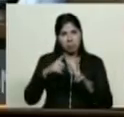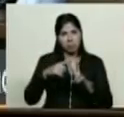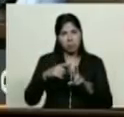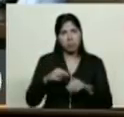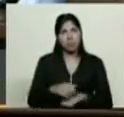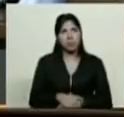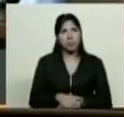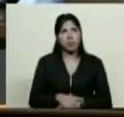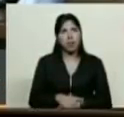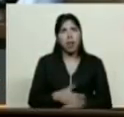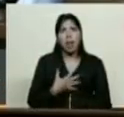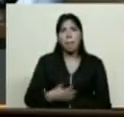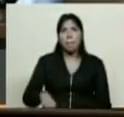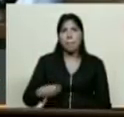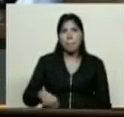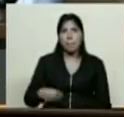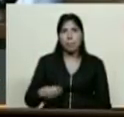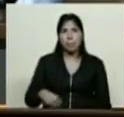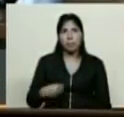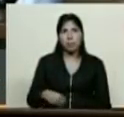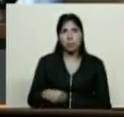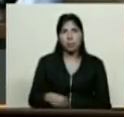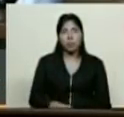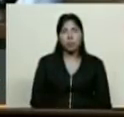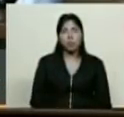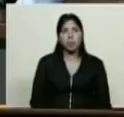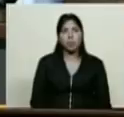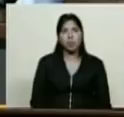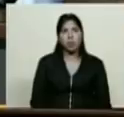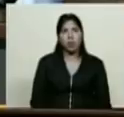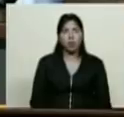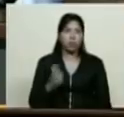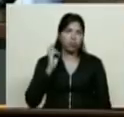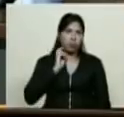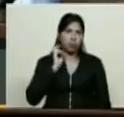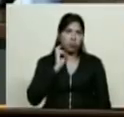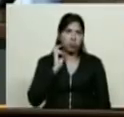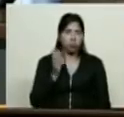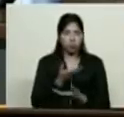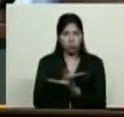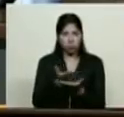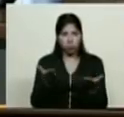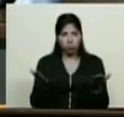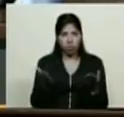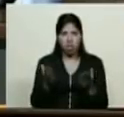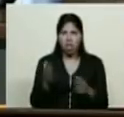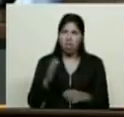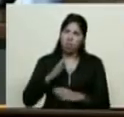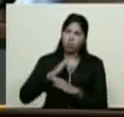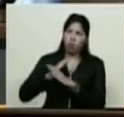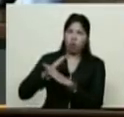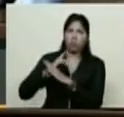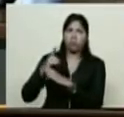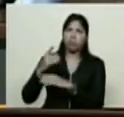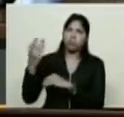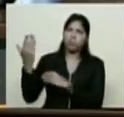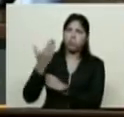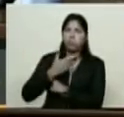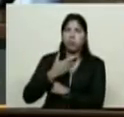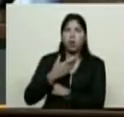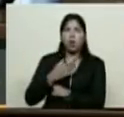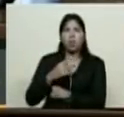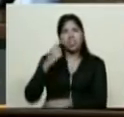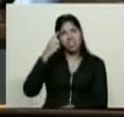Moral Republicano, doctor Tarek William Saab, se dirige a la nación en contra de las sanciones impuestas por la Unión